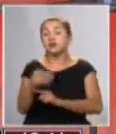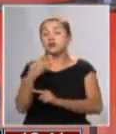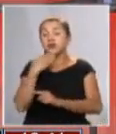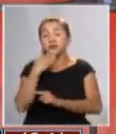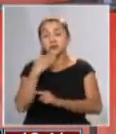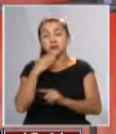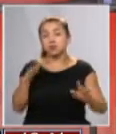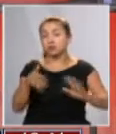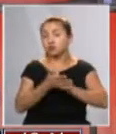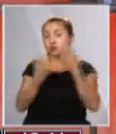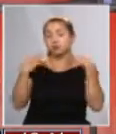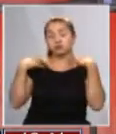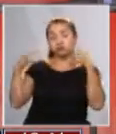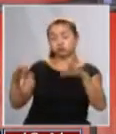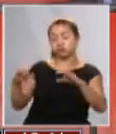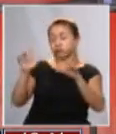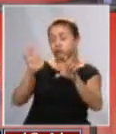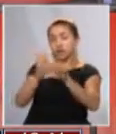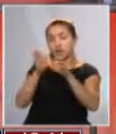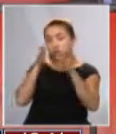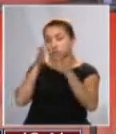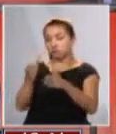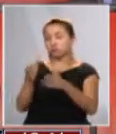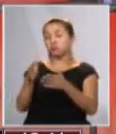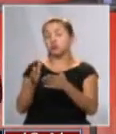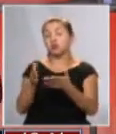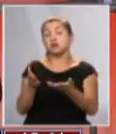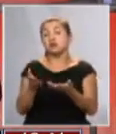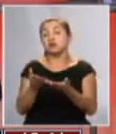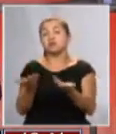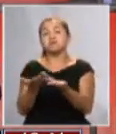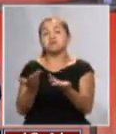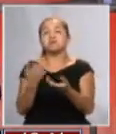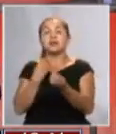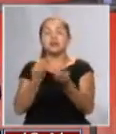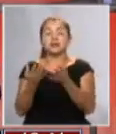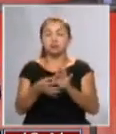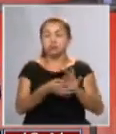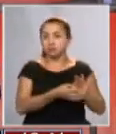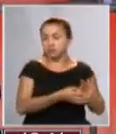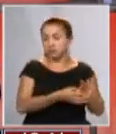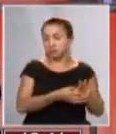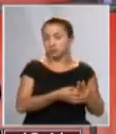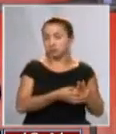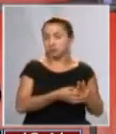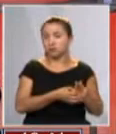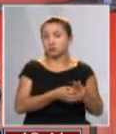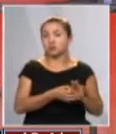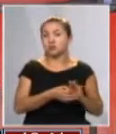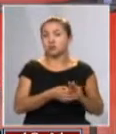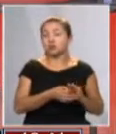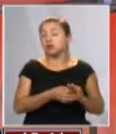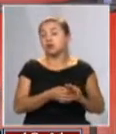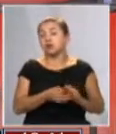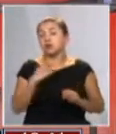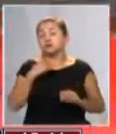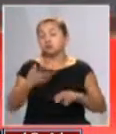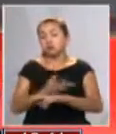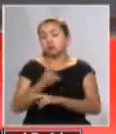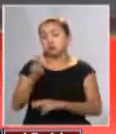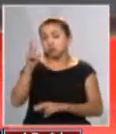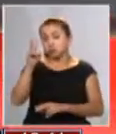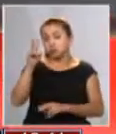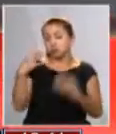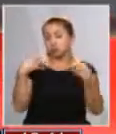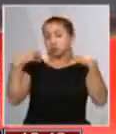poniendo todo el peso de la ley sobre ello, un peso excesivo con el objeto de tratar de favorecer su posición. Abogado,